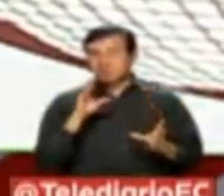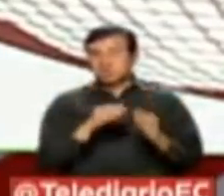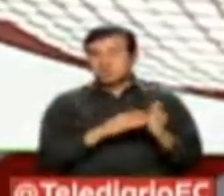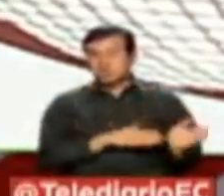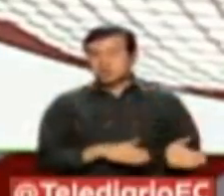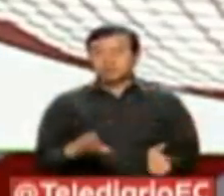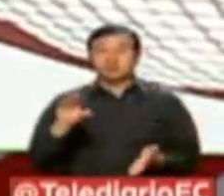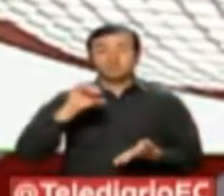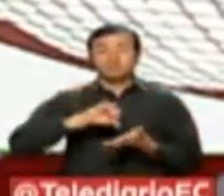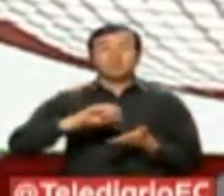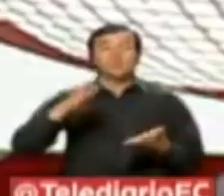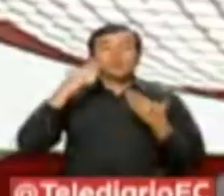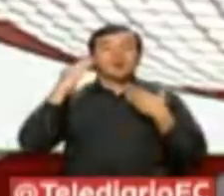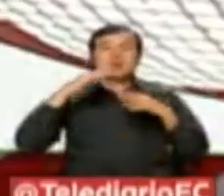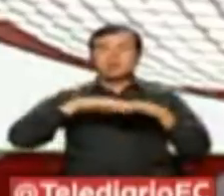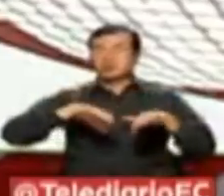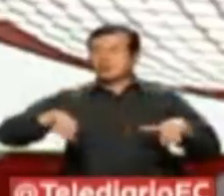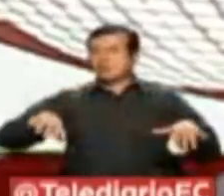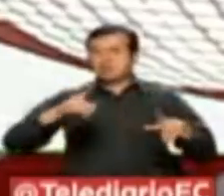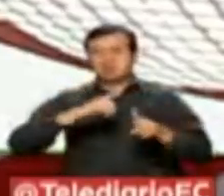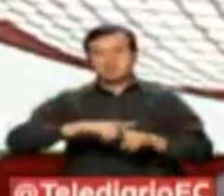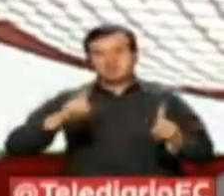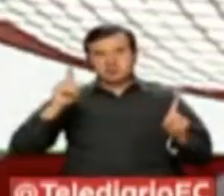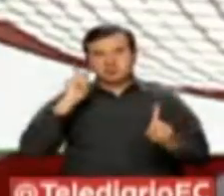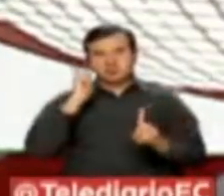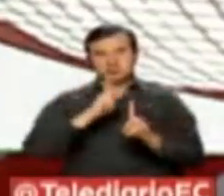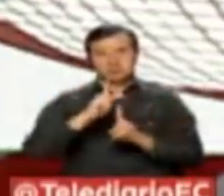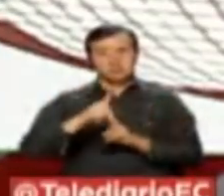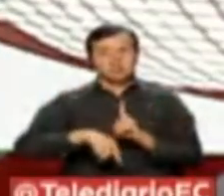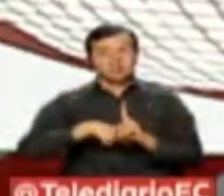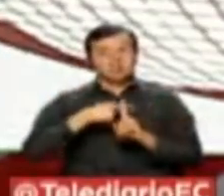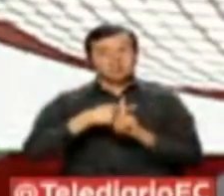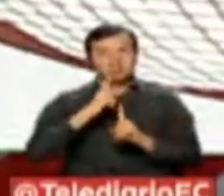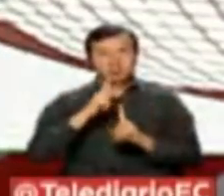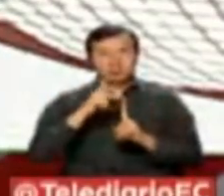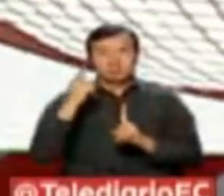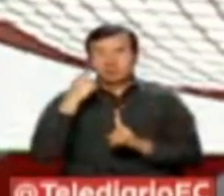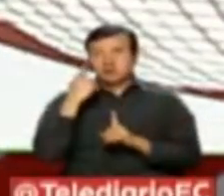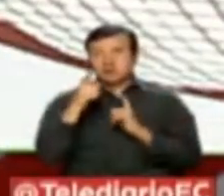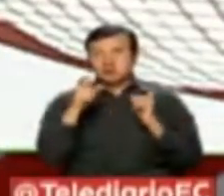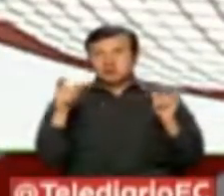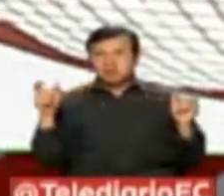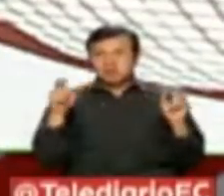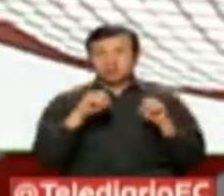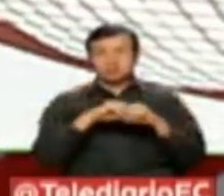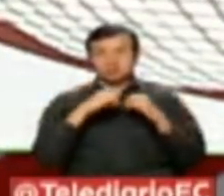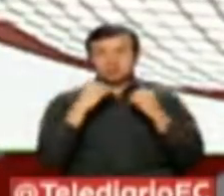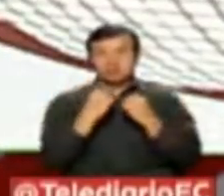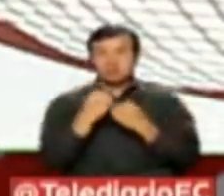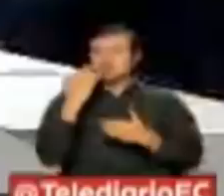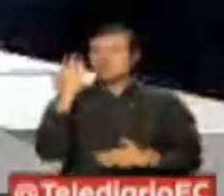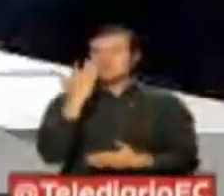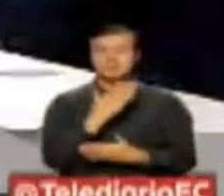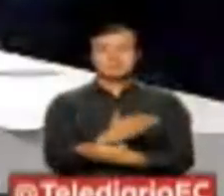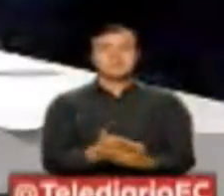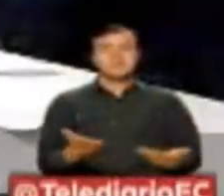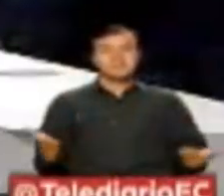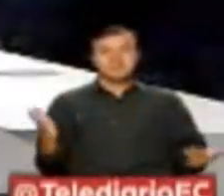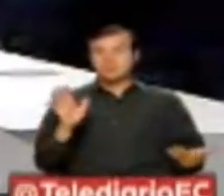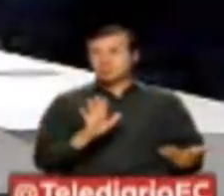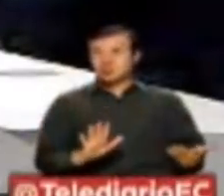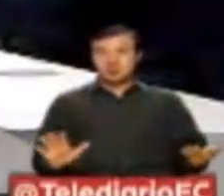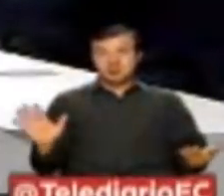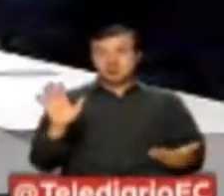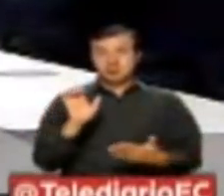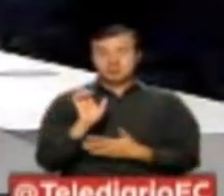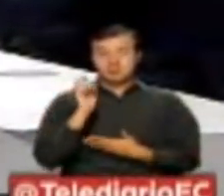la ciudad de guayaquil y ya notaría un elemento adicional que el nivel de simpatía con organizaciones políticas éstos a nivel país